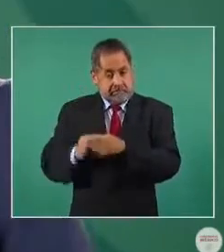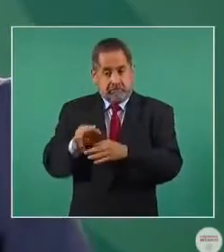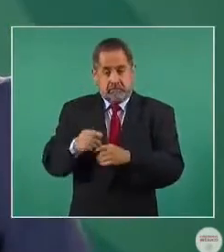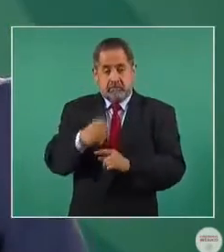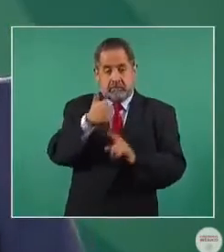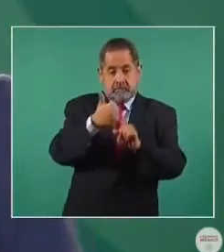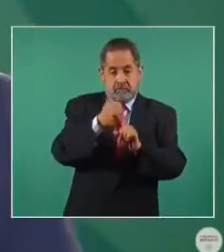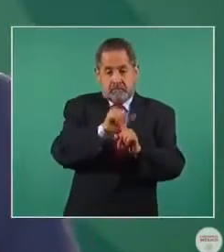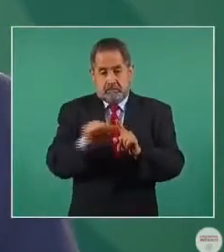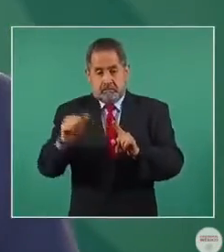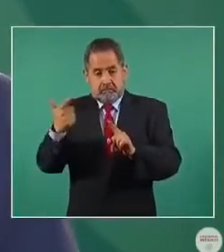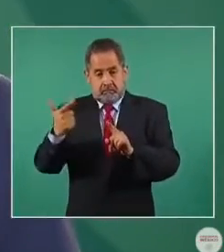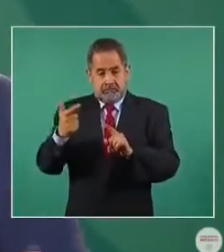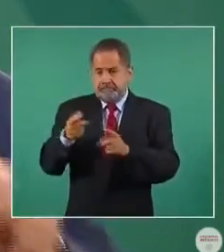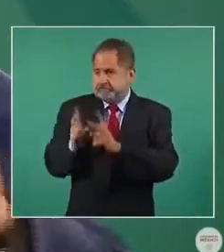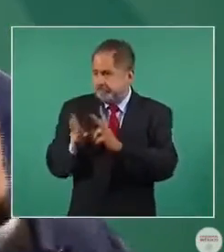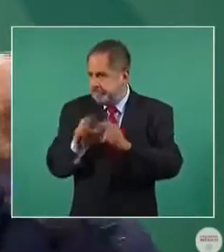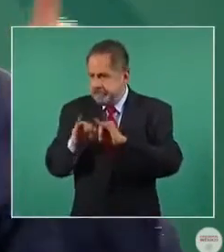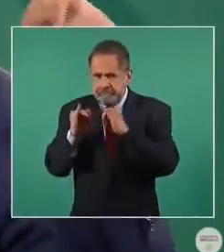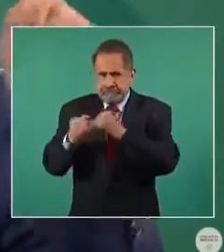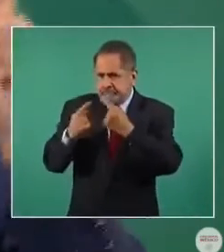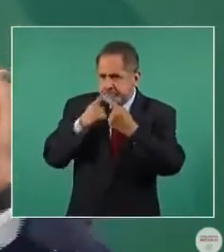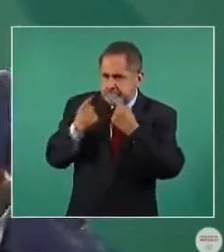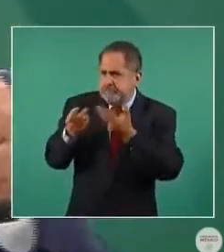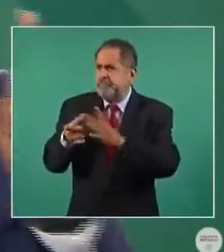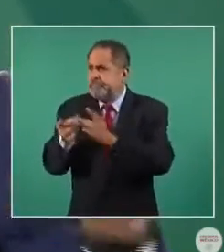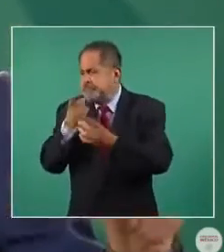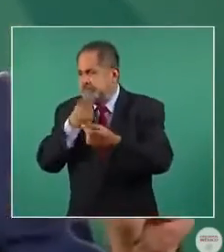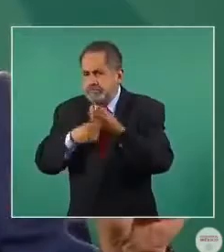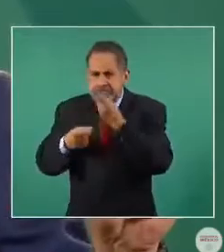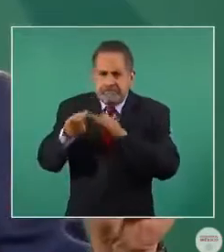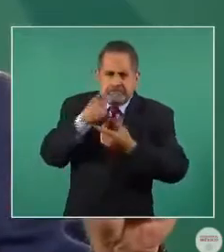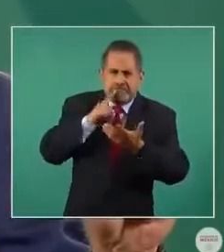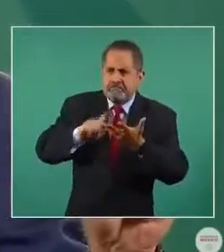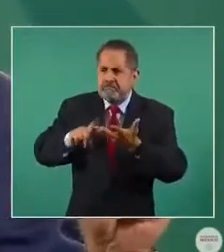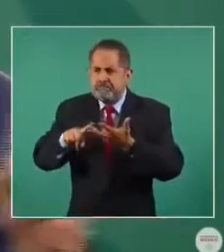De 6 a 7. Estoy atendiendo todo,